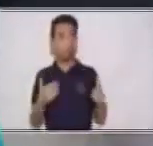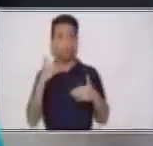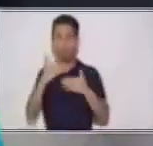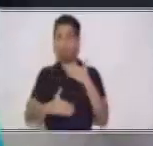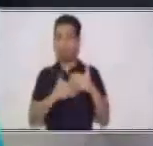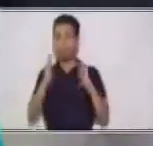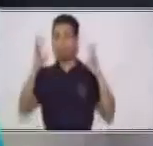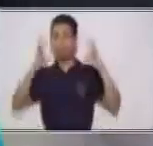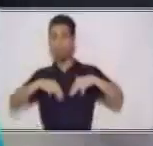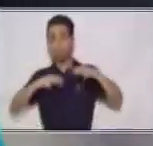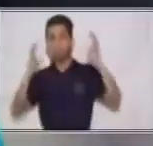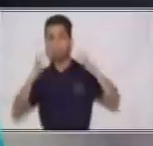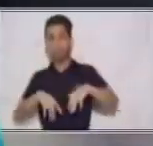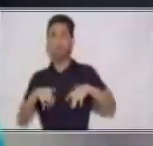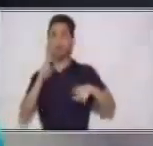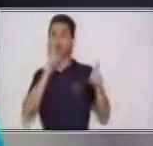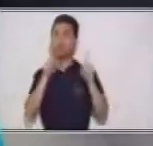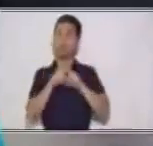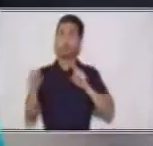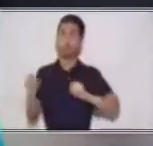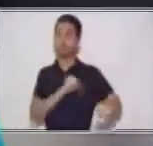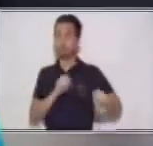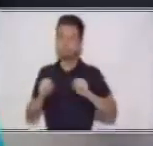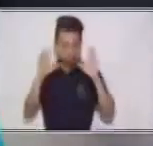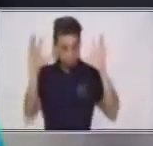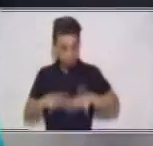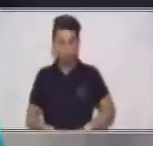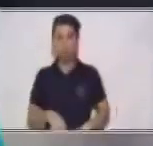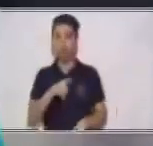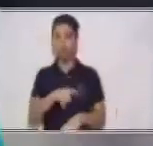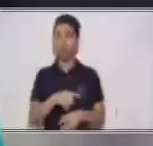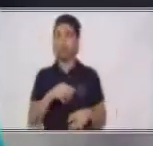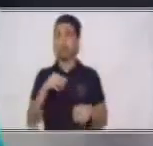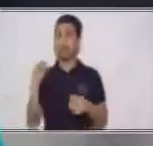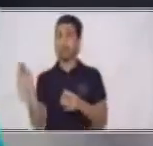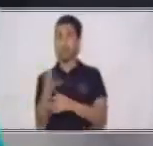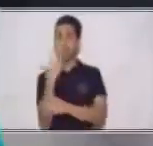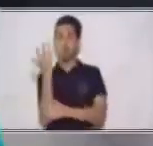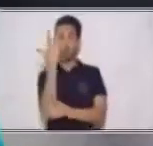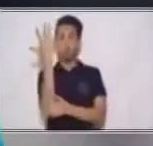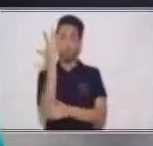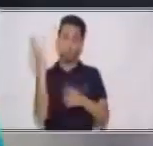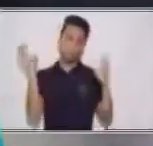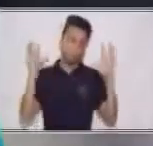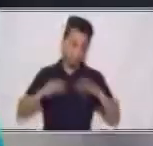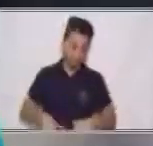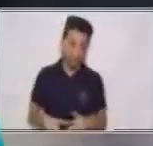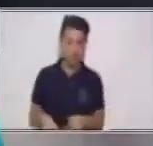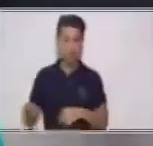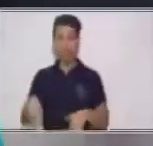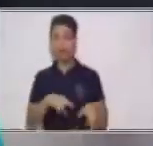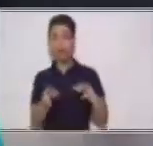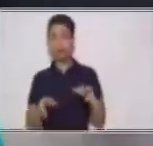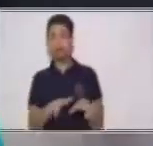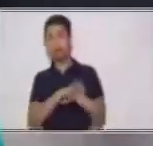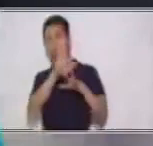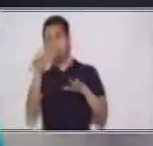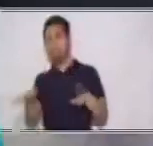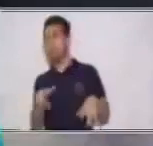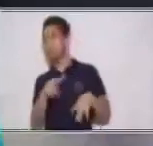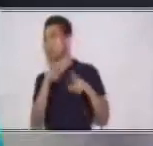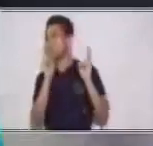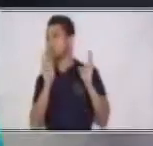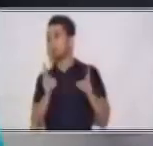también ha pasado terremotos, ha pasado muchos huracanes, muchos deslavamientos, el río se ha salido y ese puente está